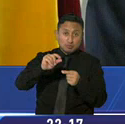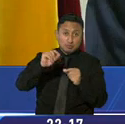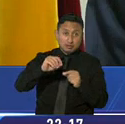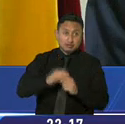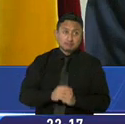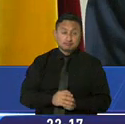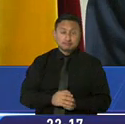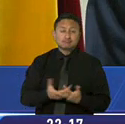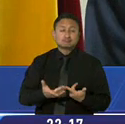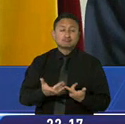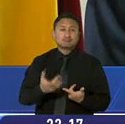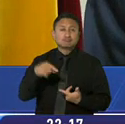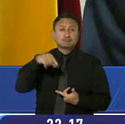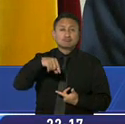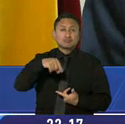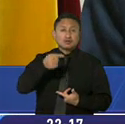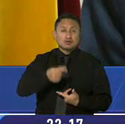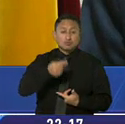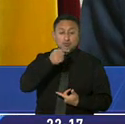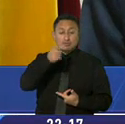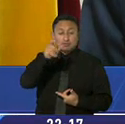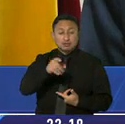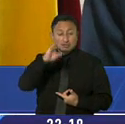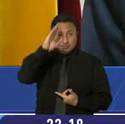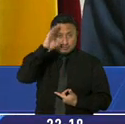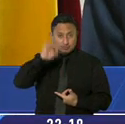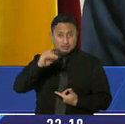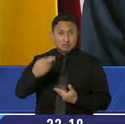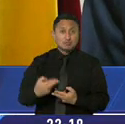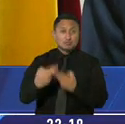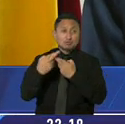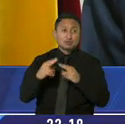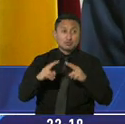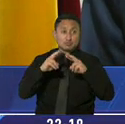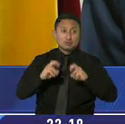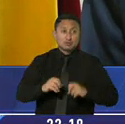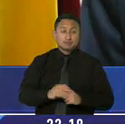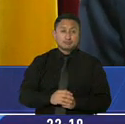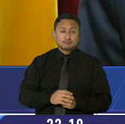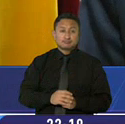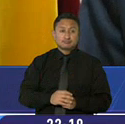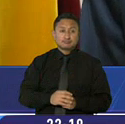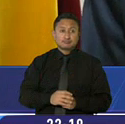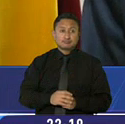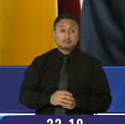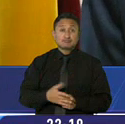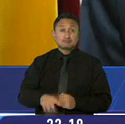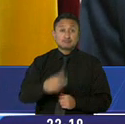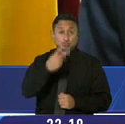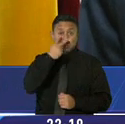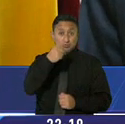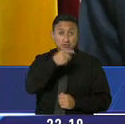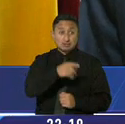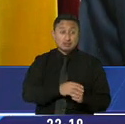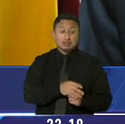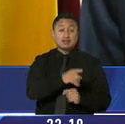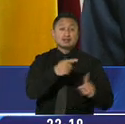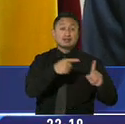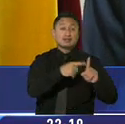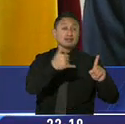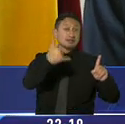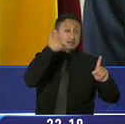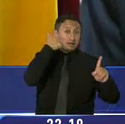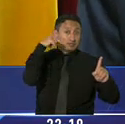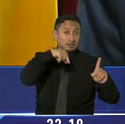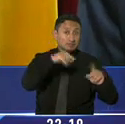testimonio de un agente de criminalística encargado de la pericia de audio y video, el cual evidenció que el teléfono del hoy sentenciado contenía